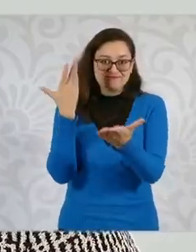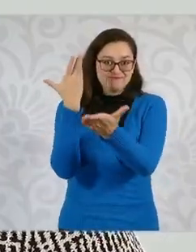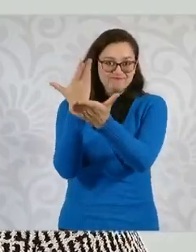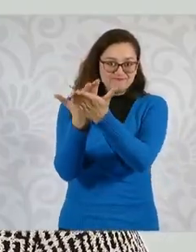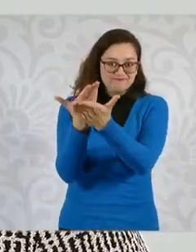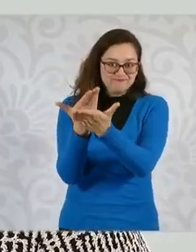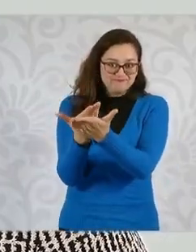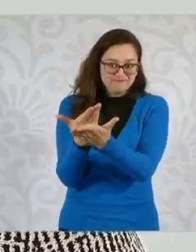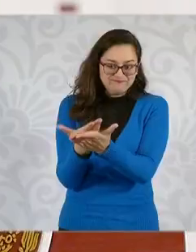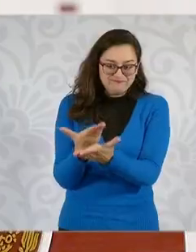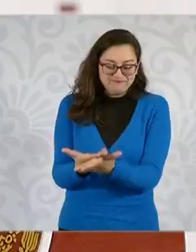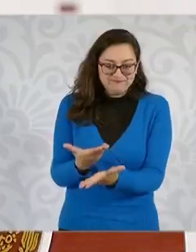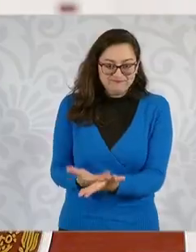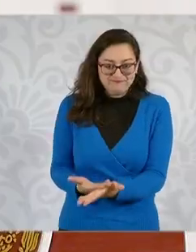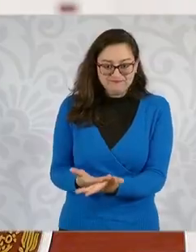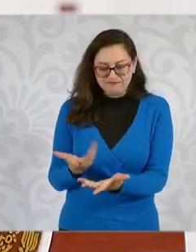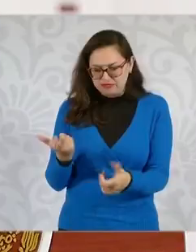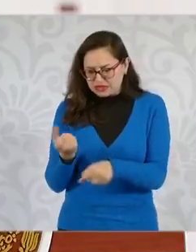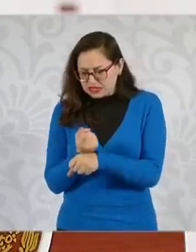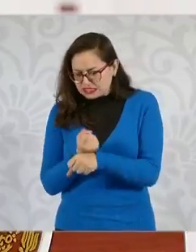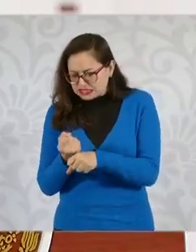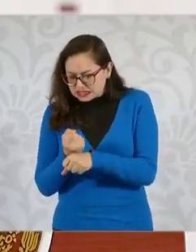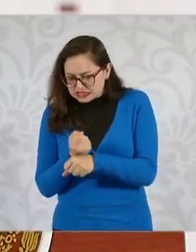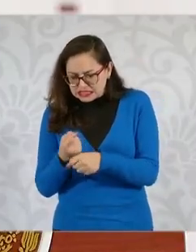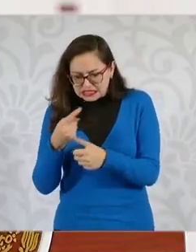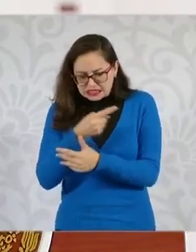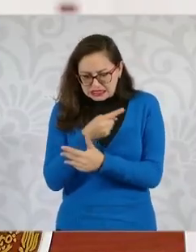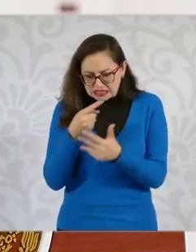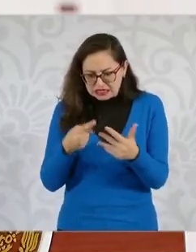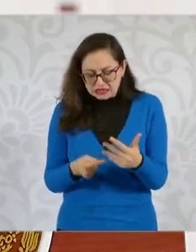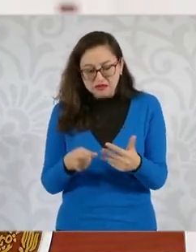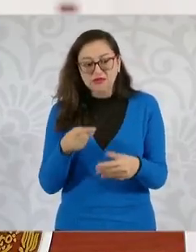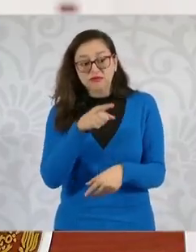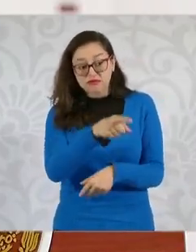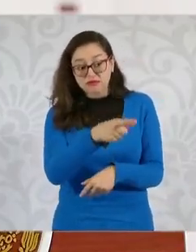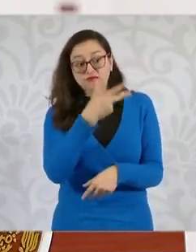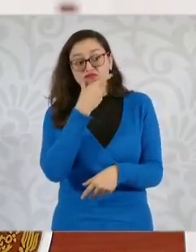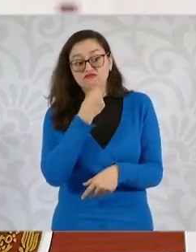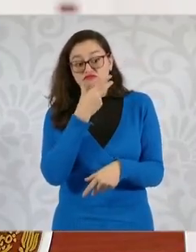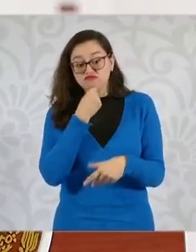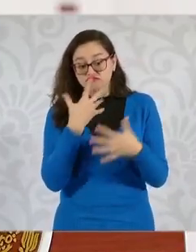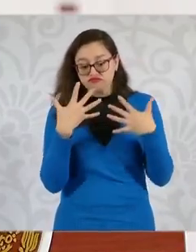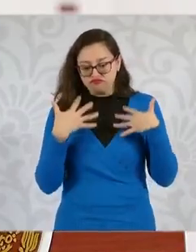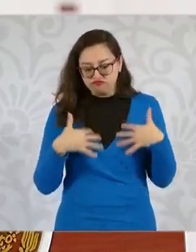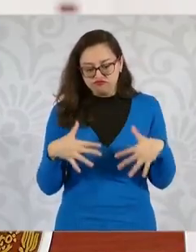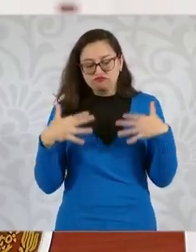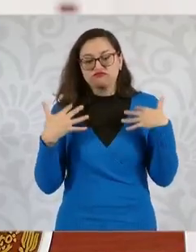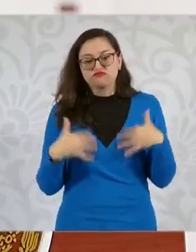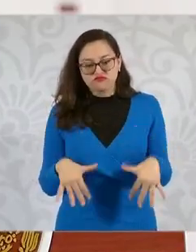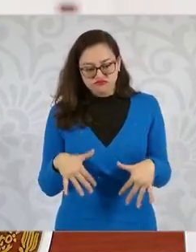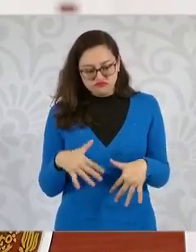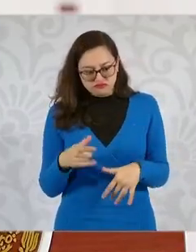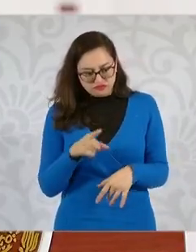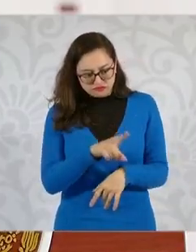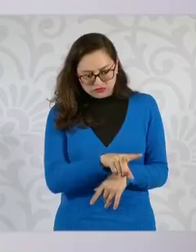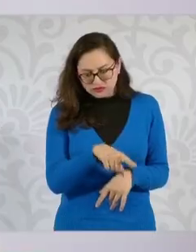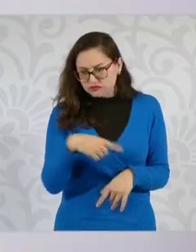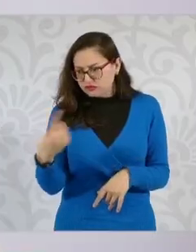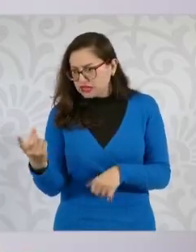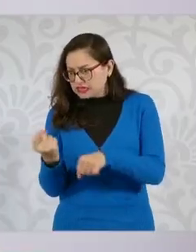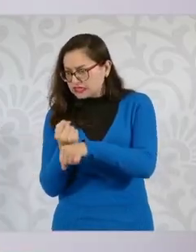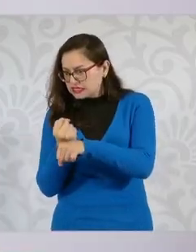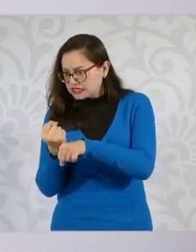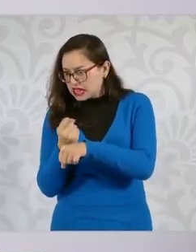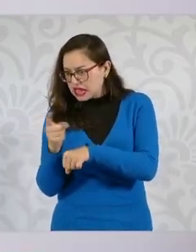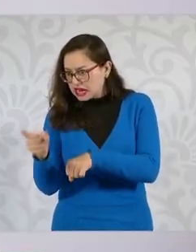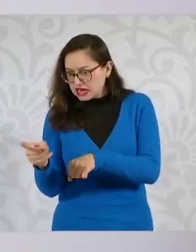en especial las de análisis de sangre, demuestran que en la ropa de dicho agente se halló el tipo de sangre de la víctima,